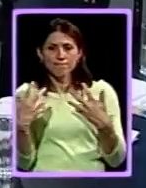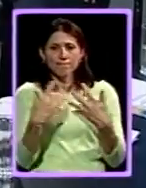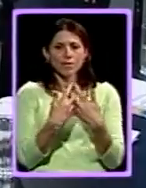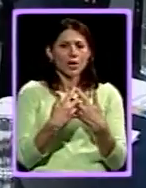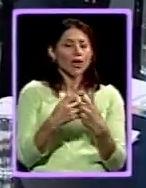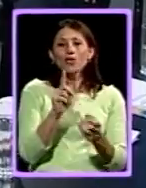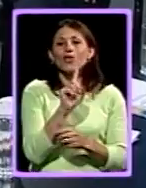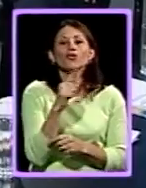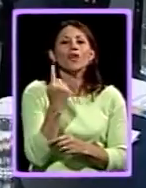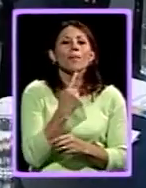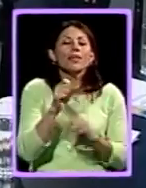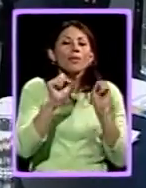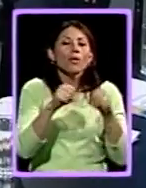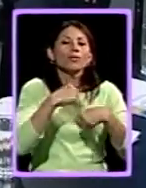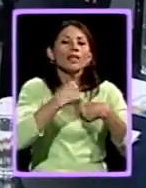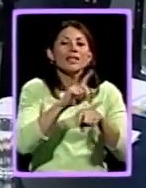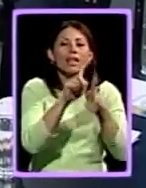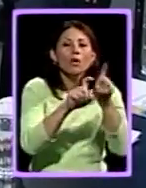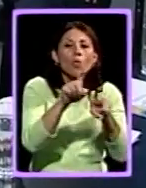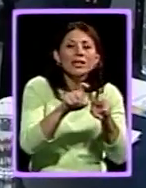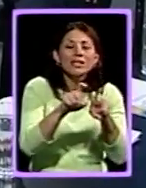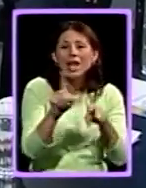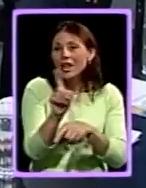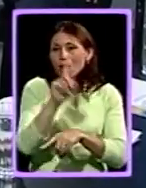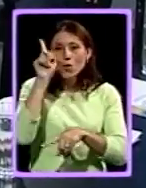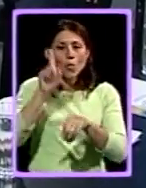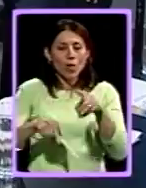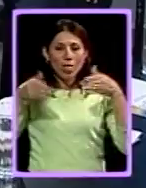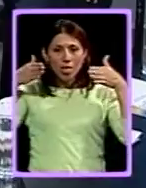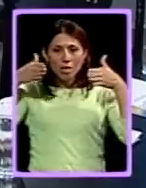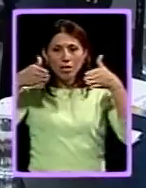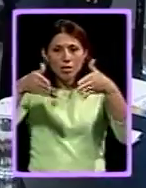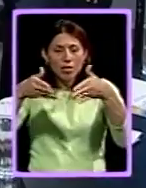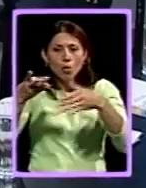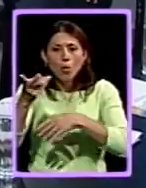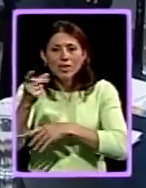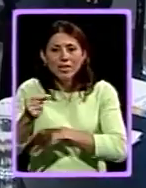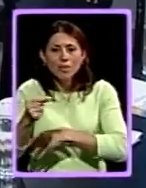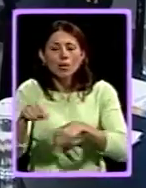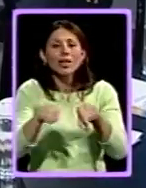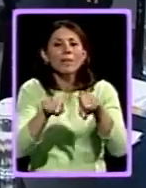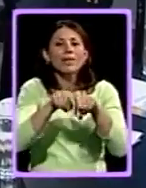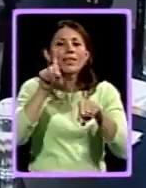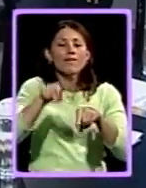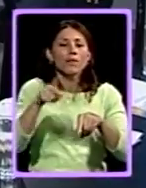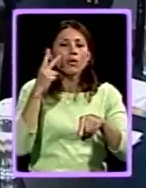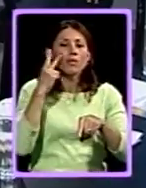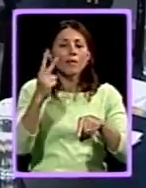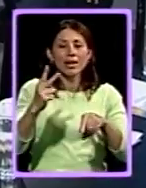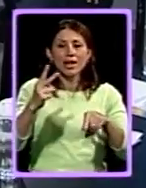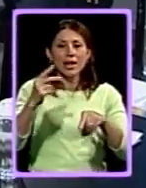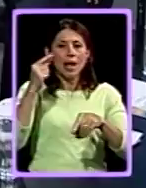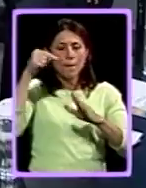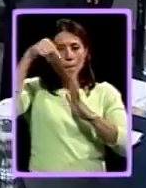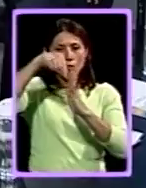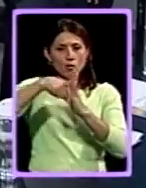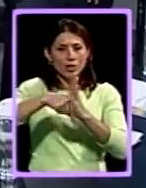puede ser solo cuantitativo, también tenemos que ver la profundidad del pensamiento, digamos, del elector en este